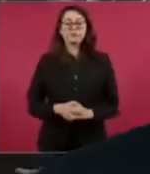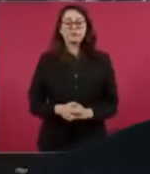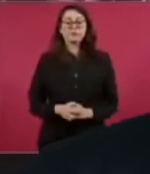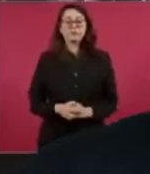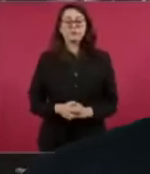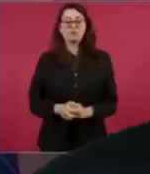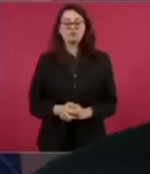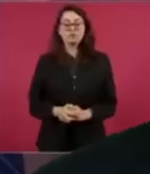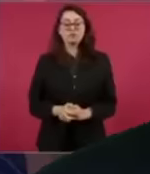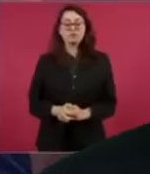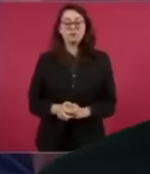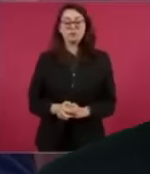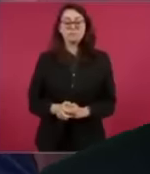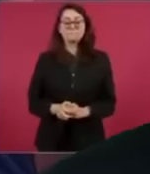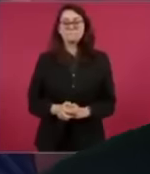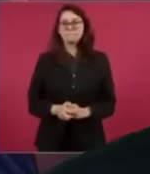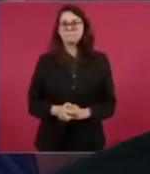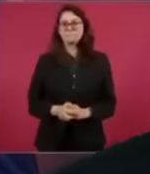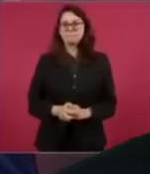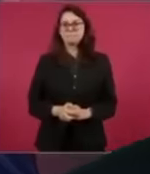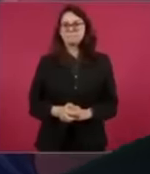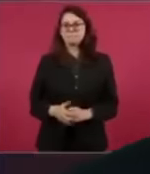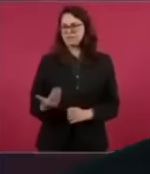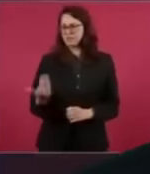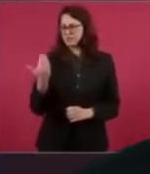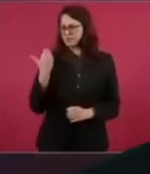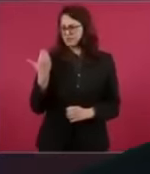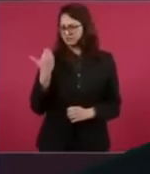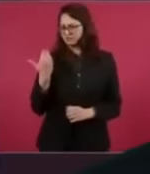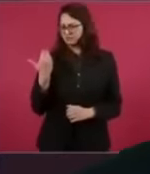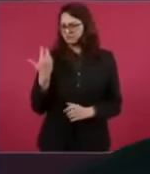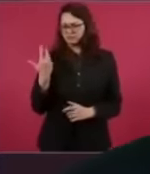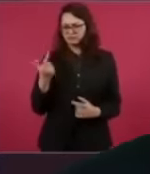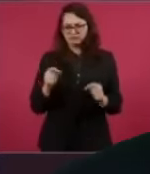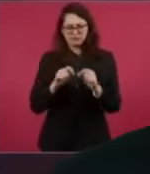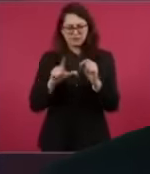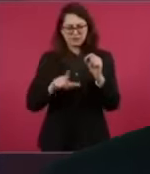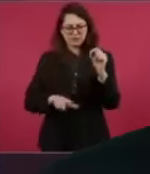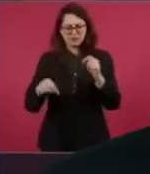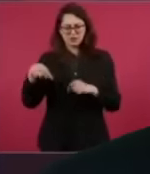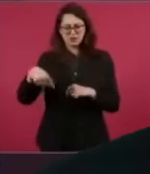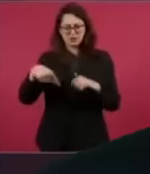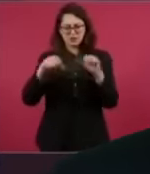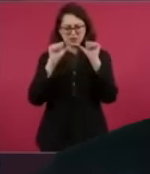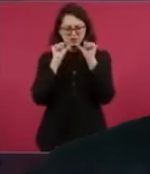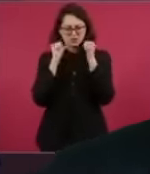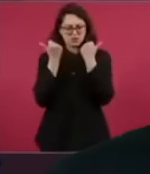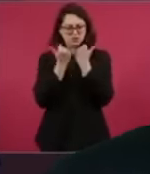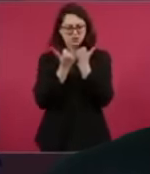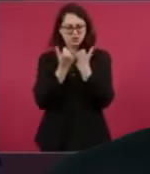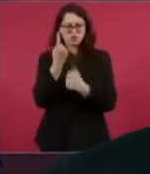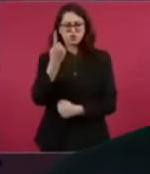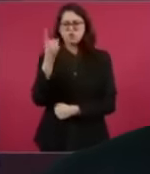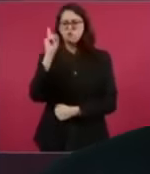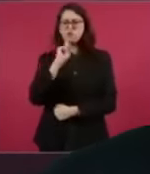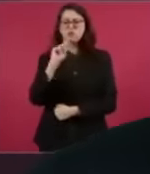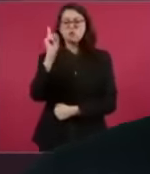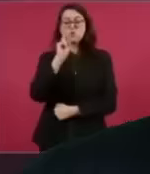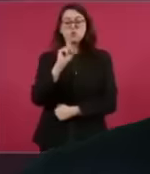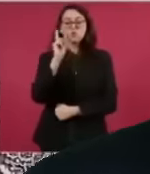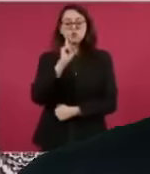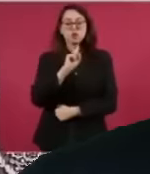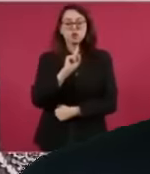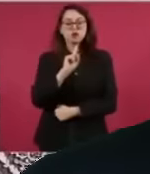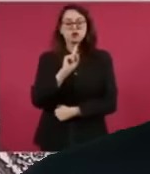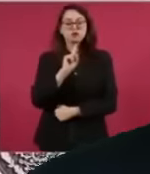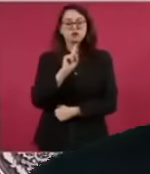lo critica y está contra él por órdenes de una malvada y perversa organización de potentados de ultraderecha que buscan Regresar al poder